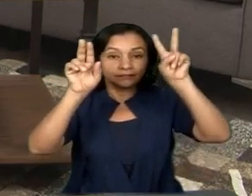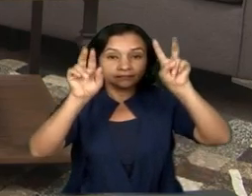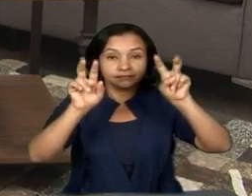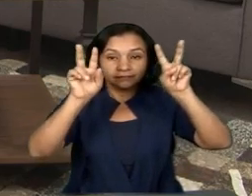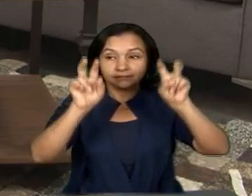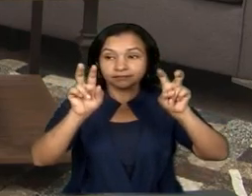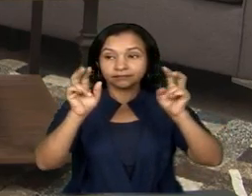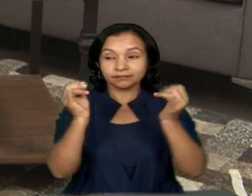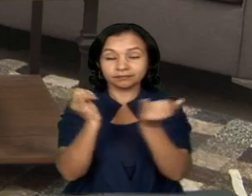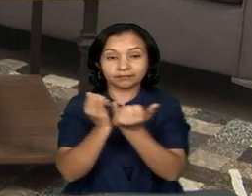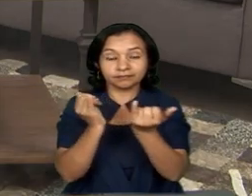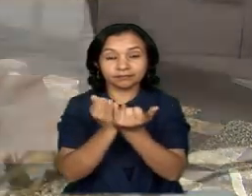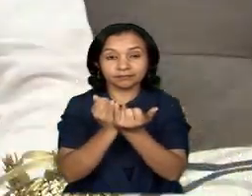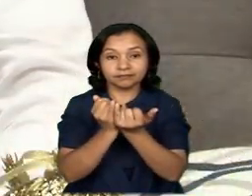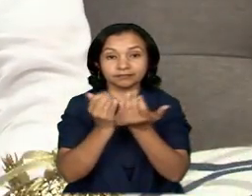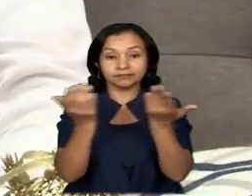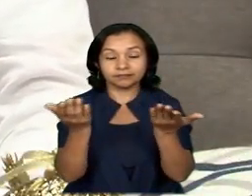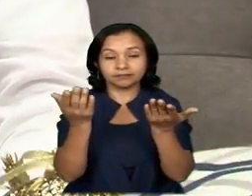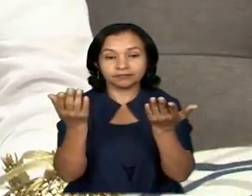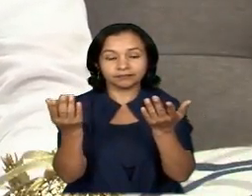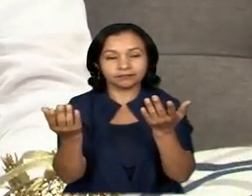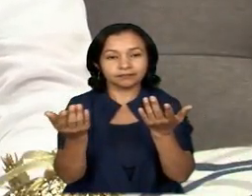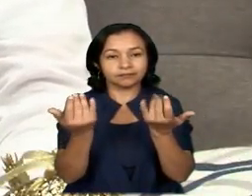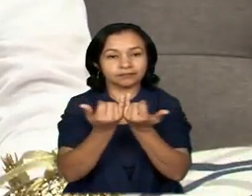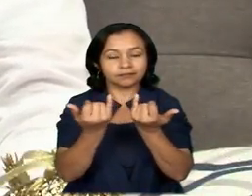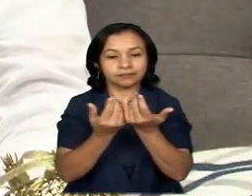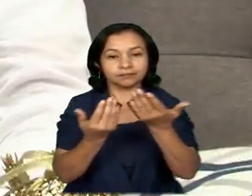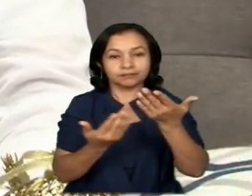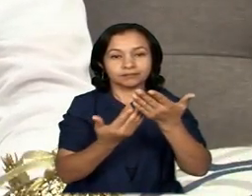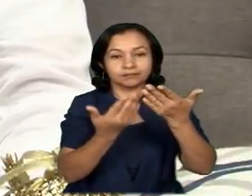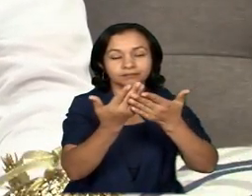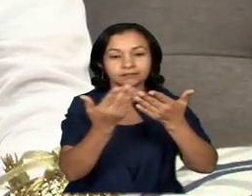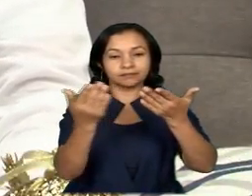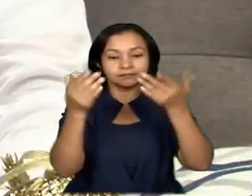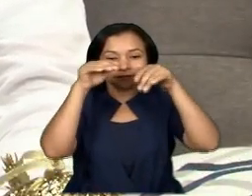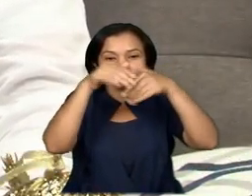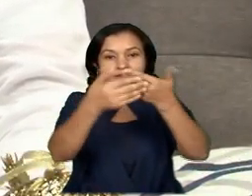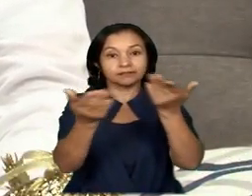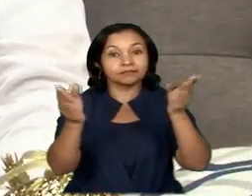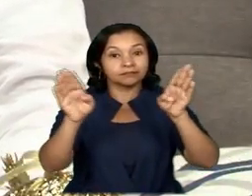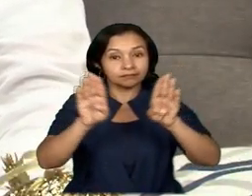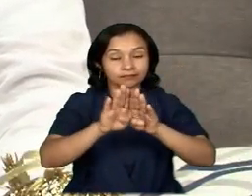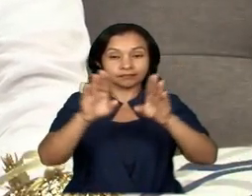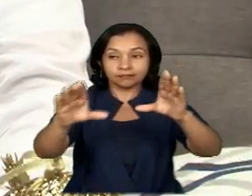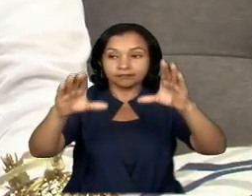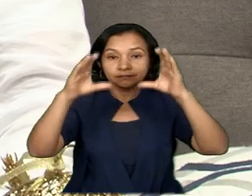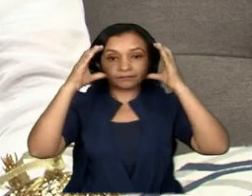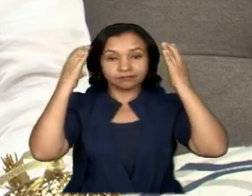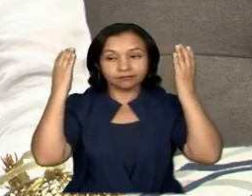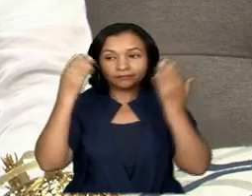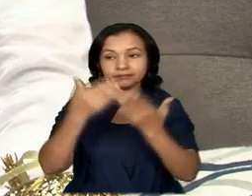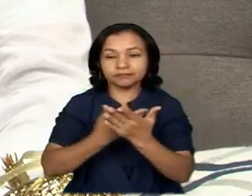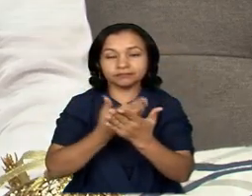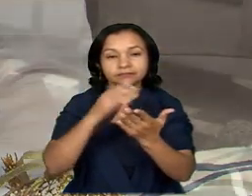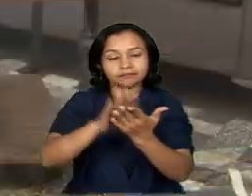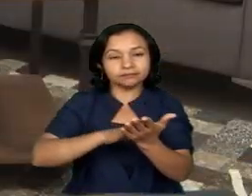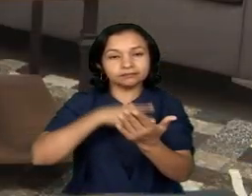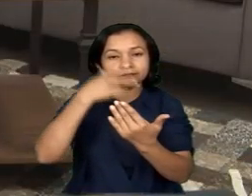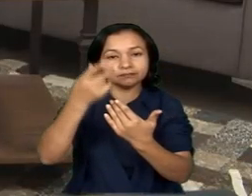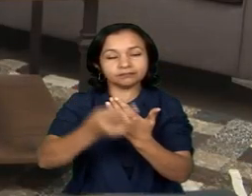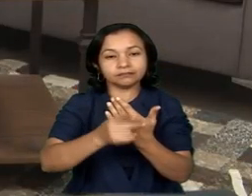por favor, continúe. Está la integración de las tecnologías en aulas de clase. Este año se avanzó en el programa